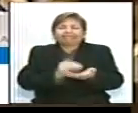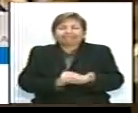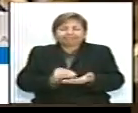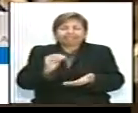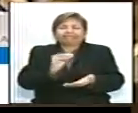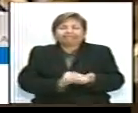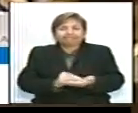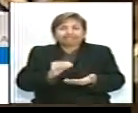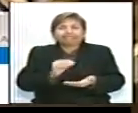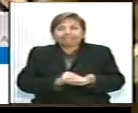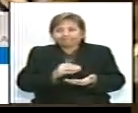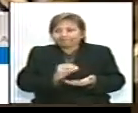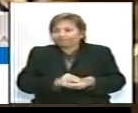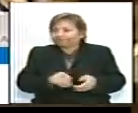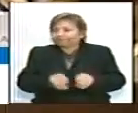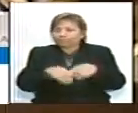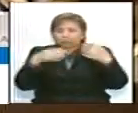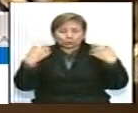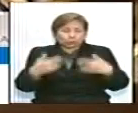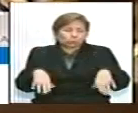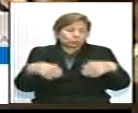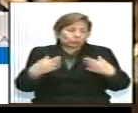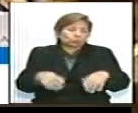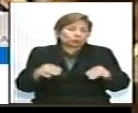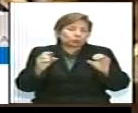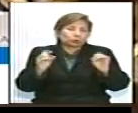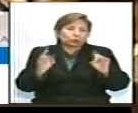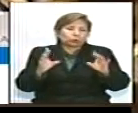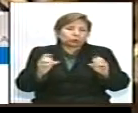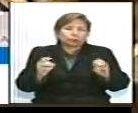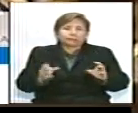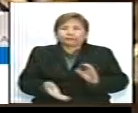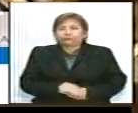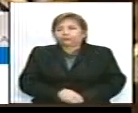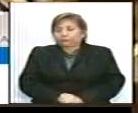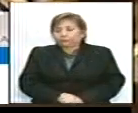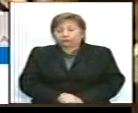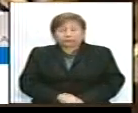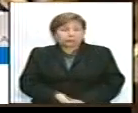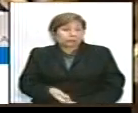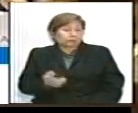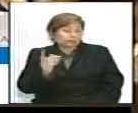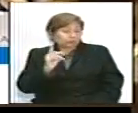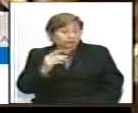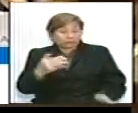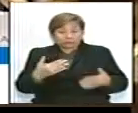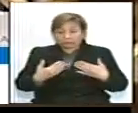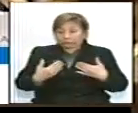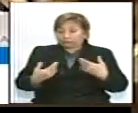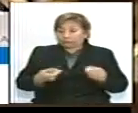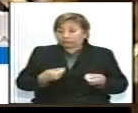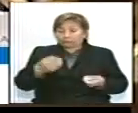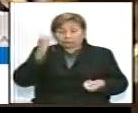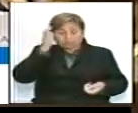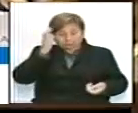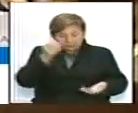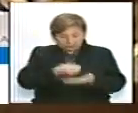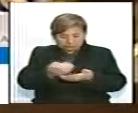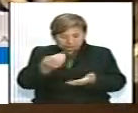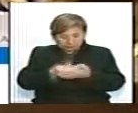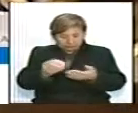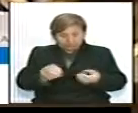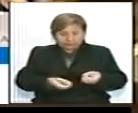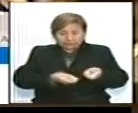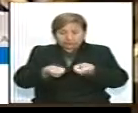incrementándose de manera terrible. Primero, el tema de que no podemos nosotros mejorar nuestra capacidad de gasto,